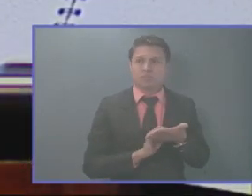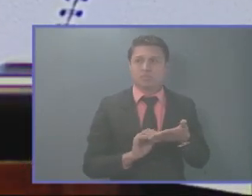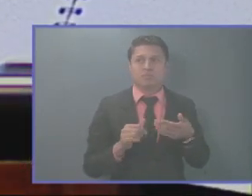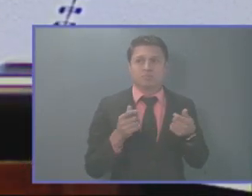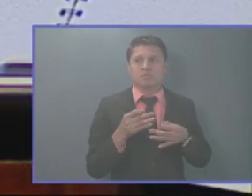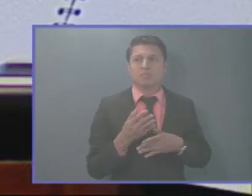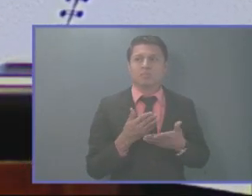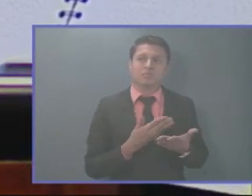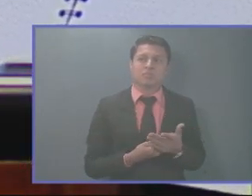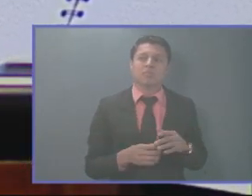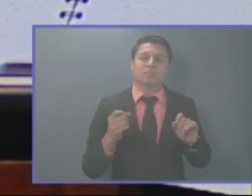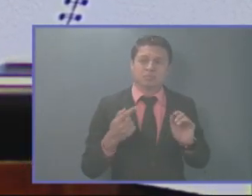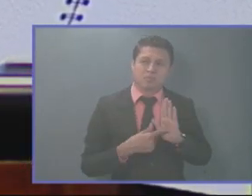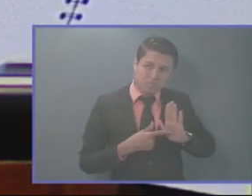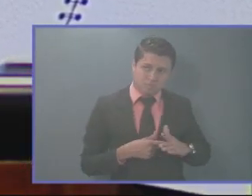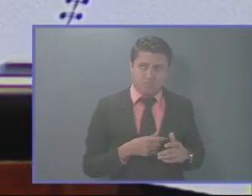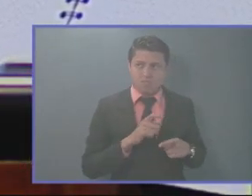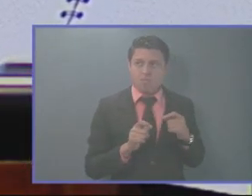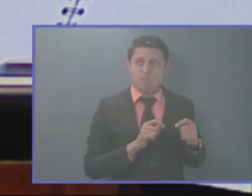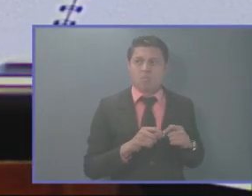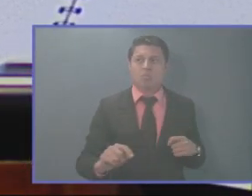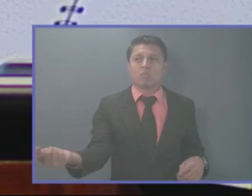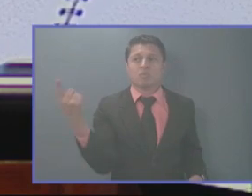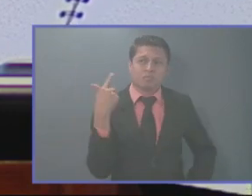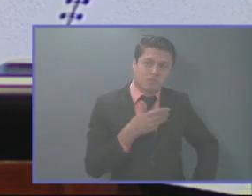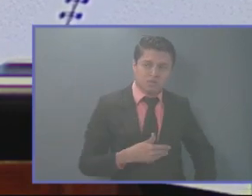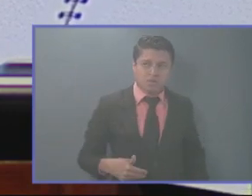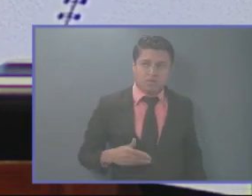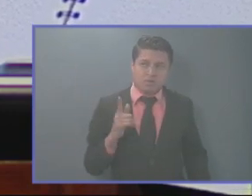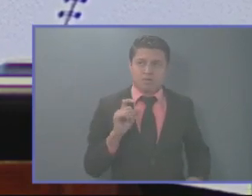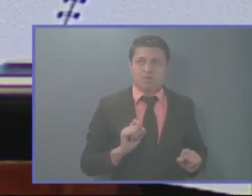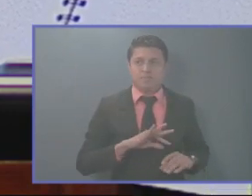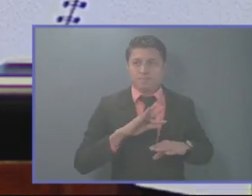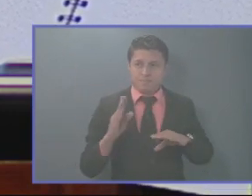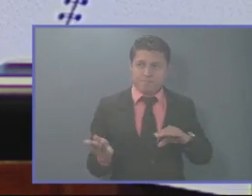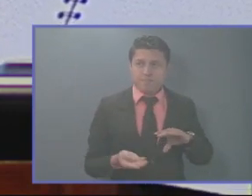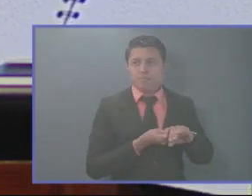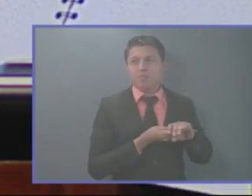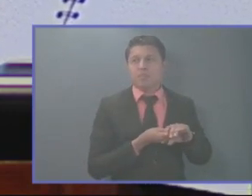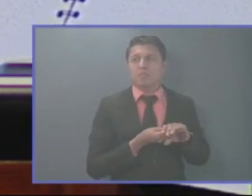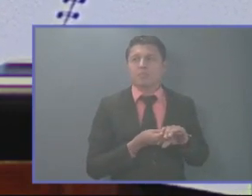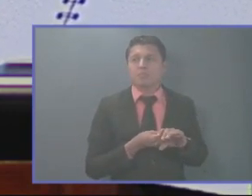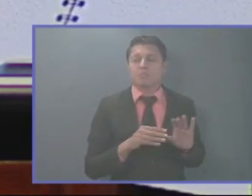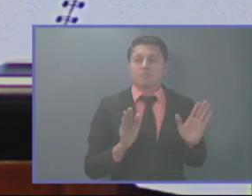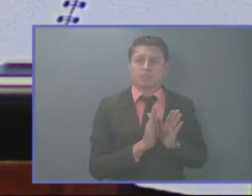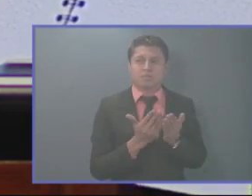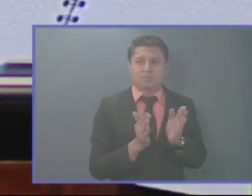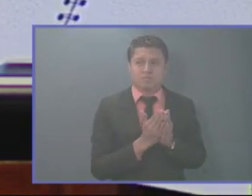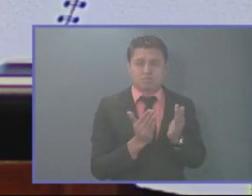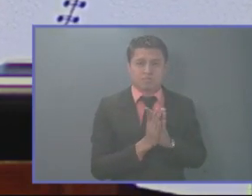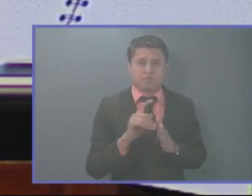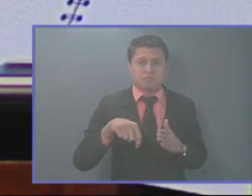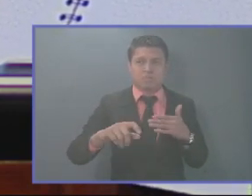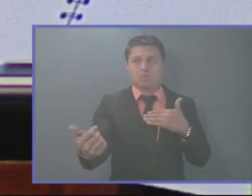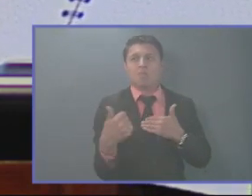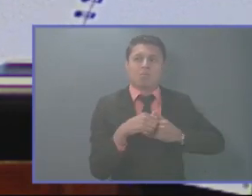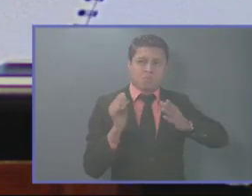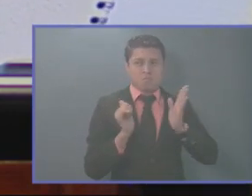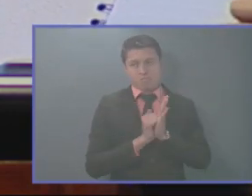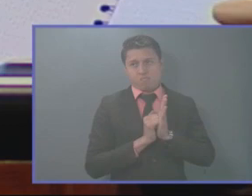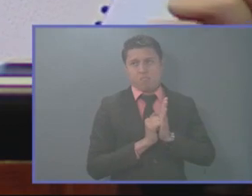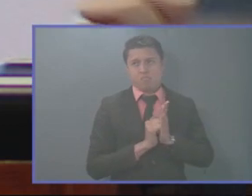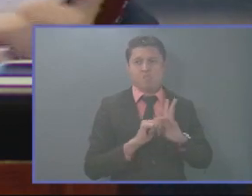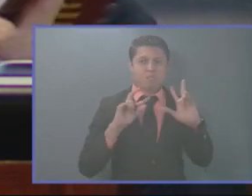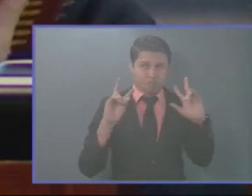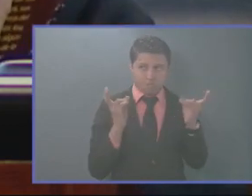solicitaron que se lo hiciera llegar presidente para que fuera incorporado en la biblioteca legislativa como